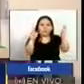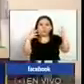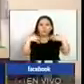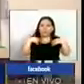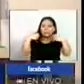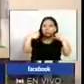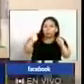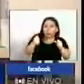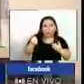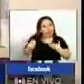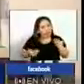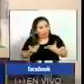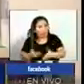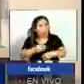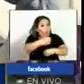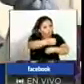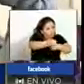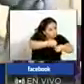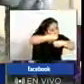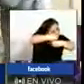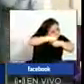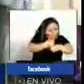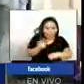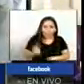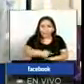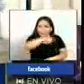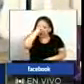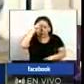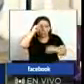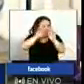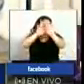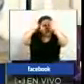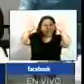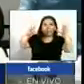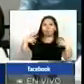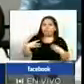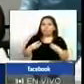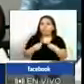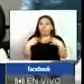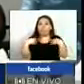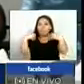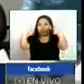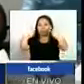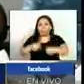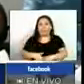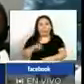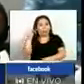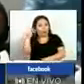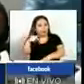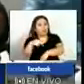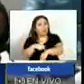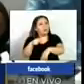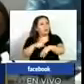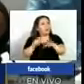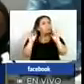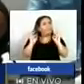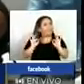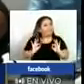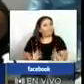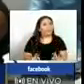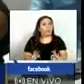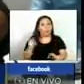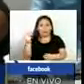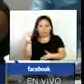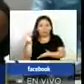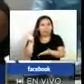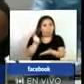datos laboratorios fuerza laboral salud global ahora es el momento de hacerlo y hacerlo de una manera que esté en